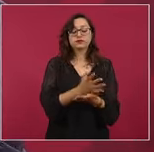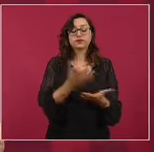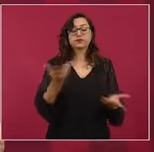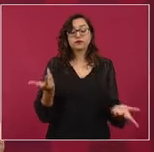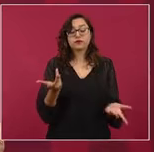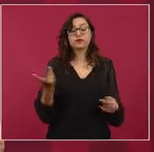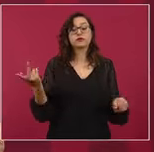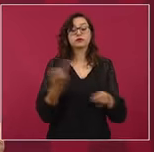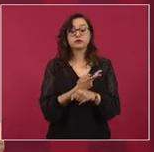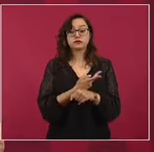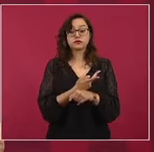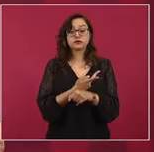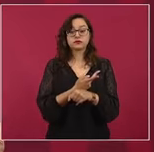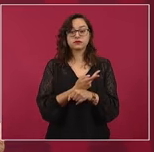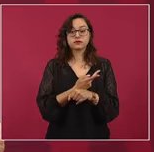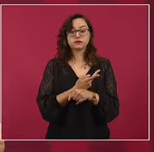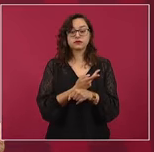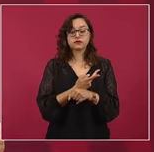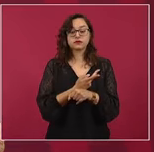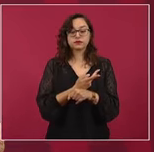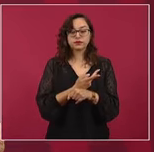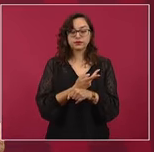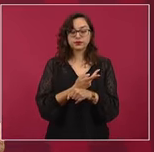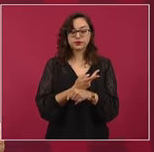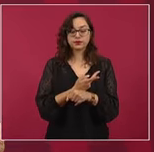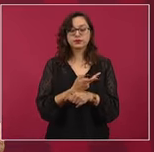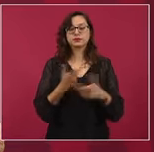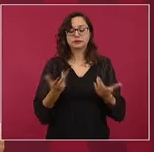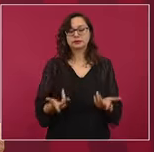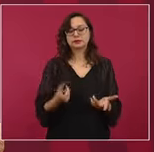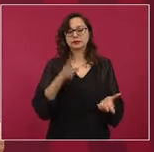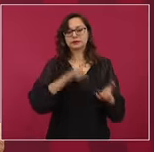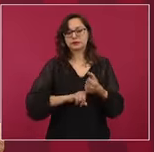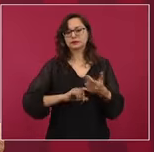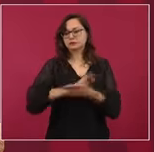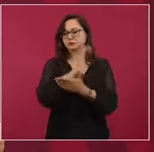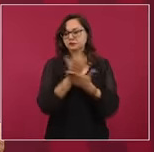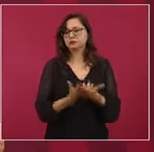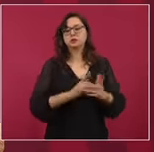Entonces, por eso se daban todos estos contratos.